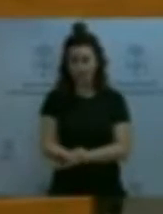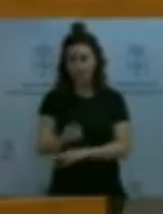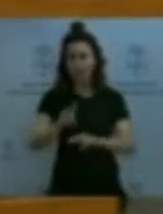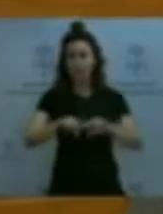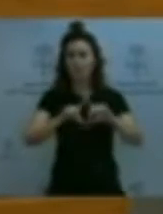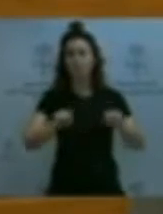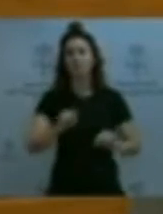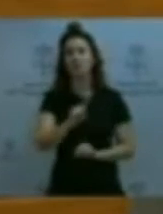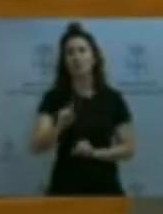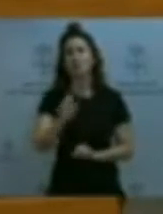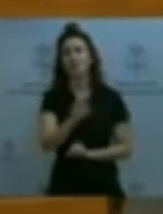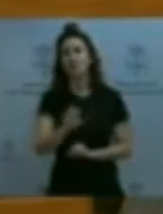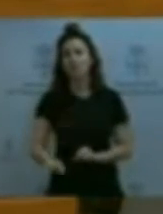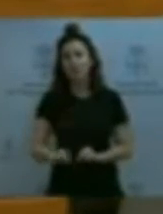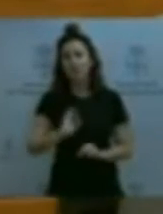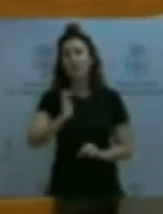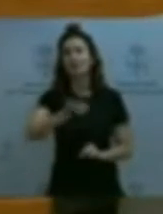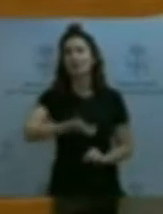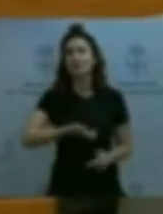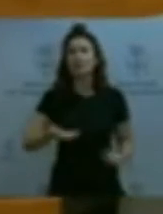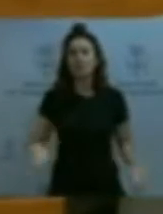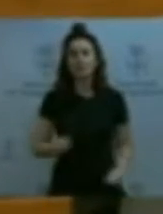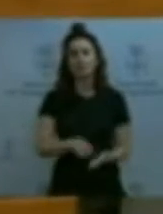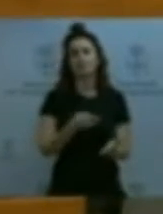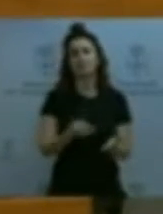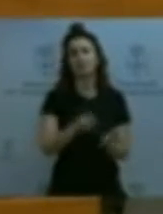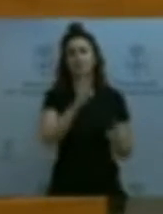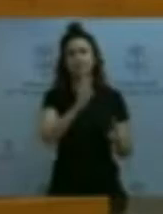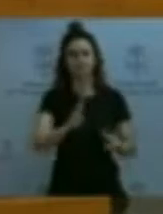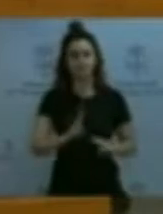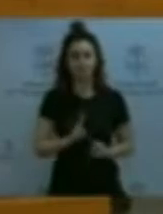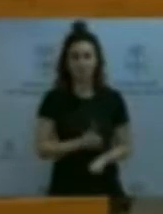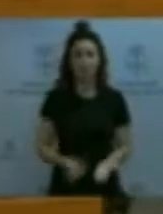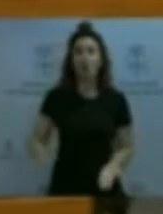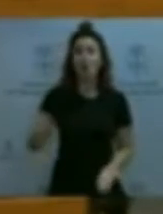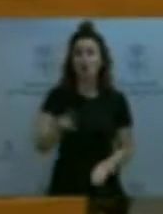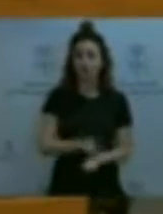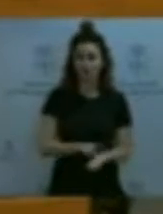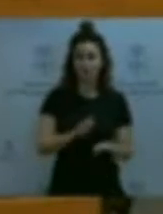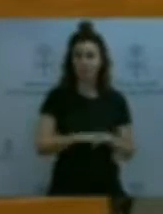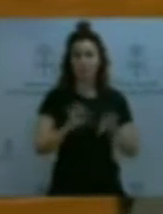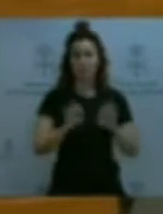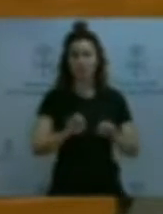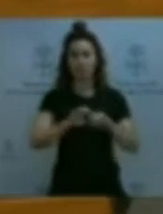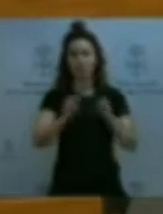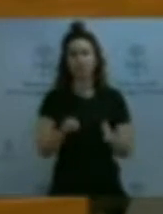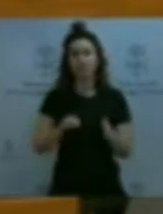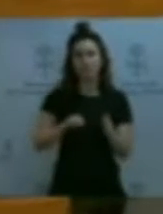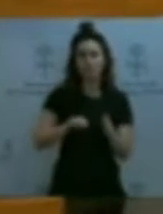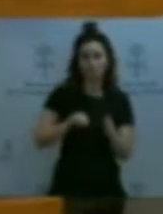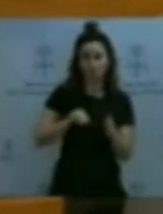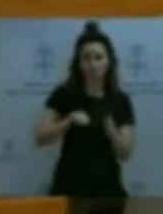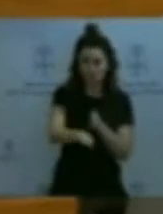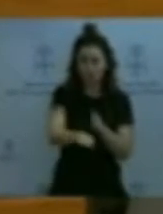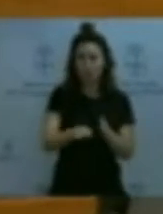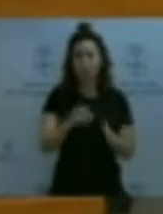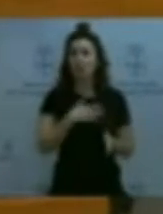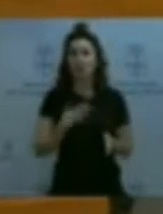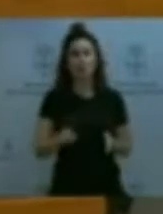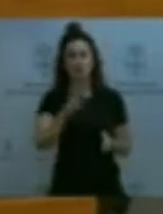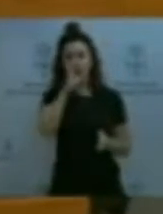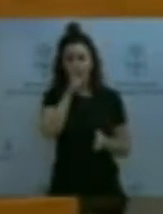estación al centro de la ciudad, un plan que devuelve el soterramiento de las vías desde la calzada, cosa que ustedes no querían, y un plan que vuelve a llevar el metrotren hasta